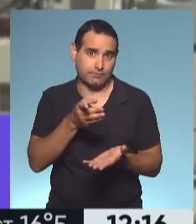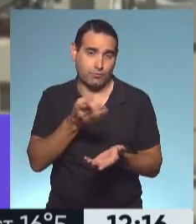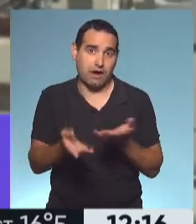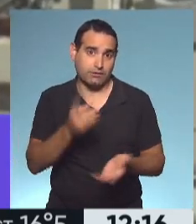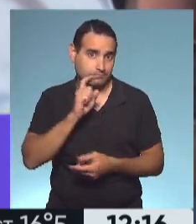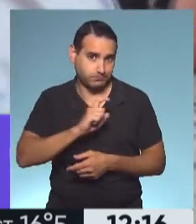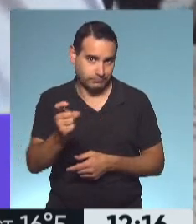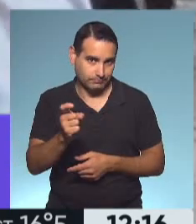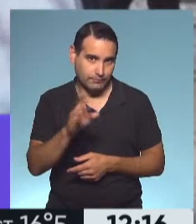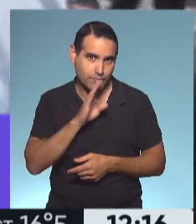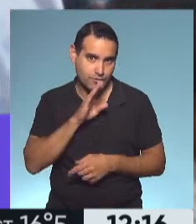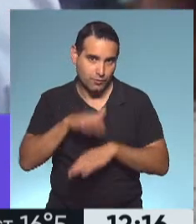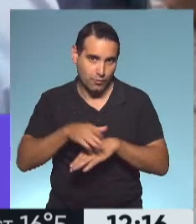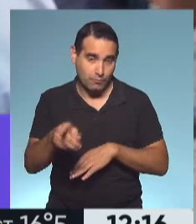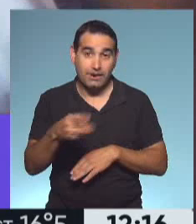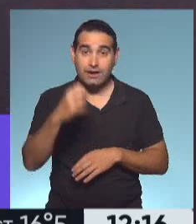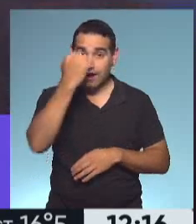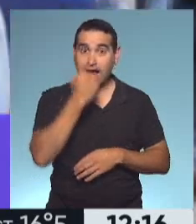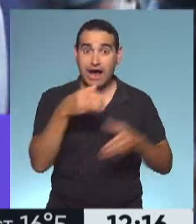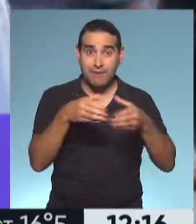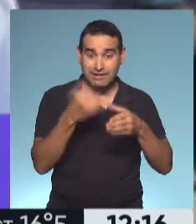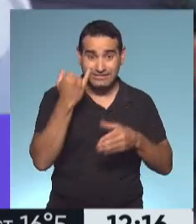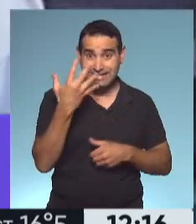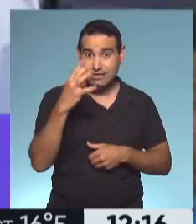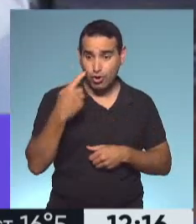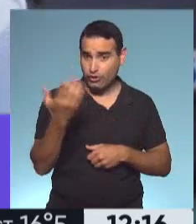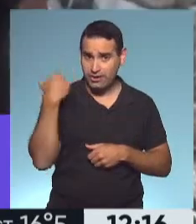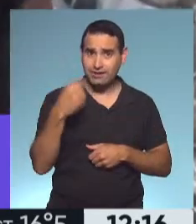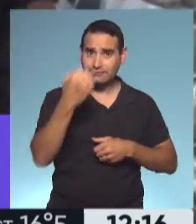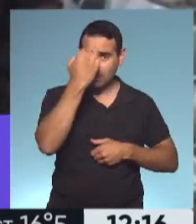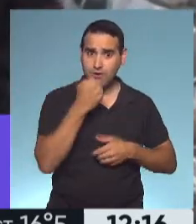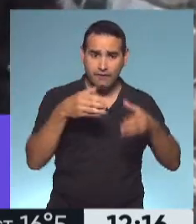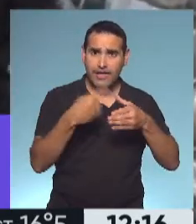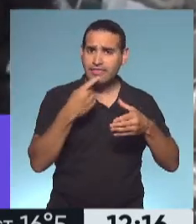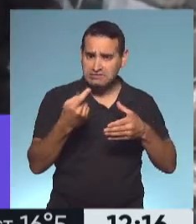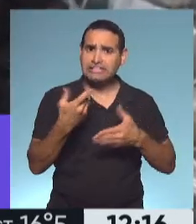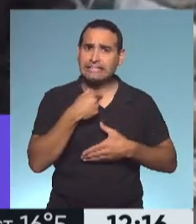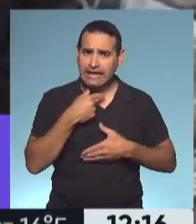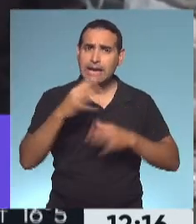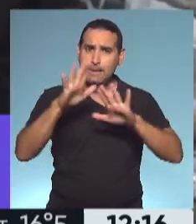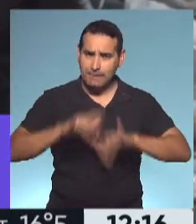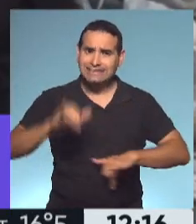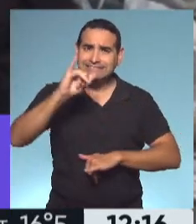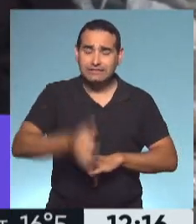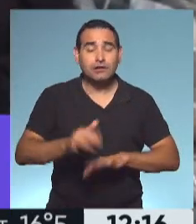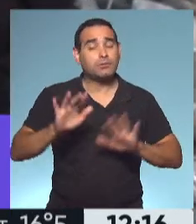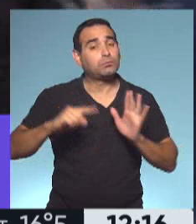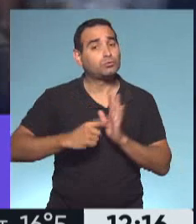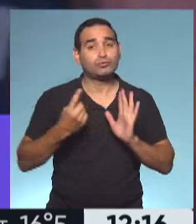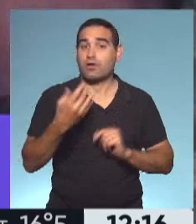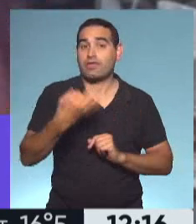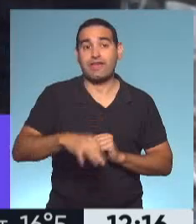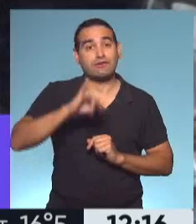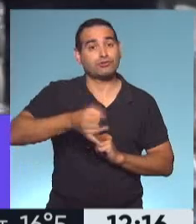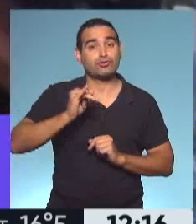Palestina. De parte de Hamas, ya hace 5 días expresó su disposición al alto al fuego con la única condición de que se retire